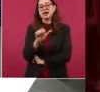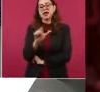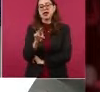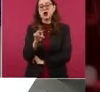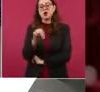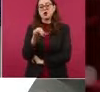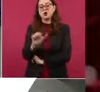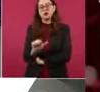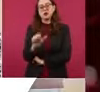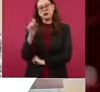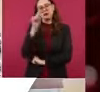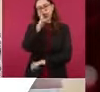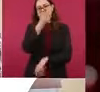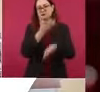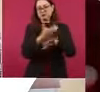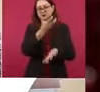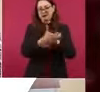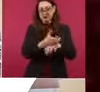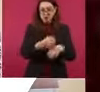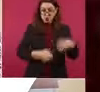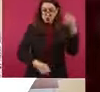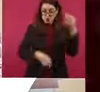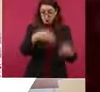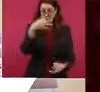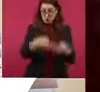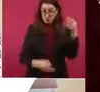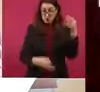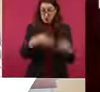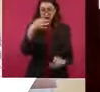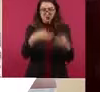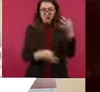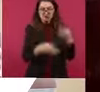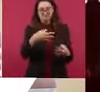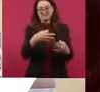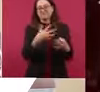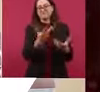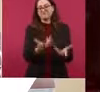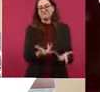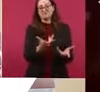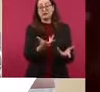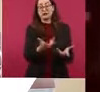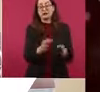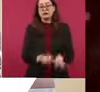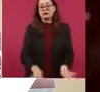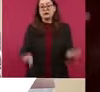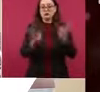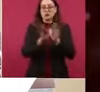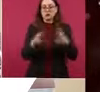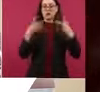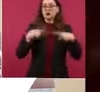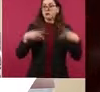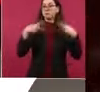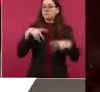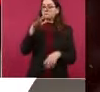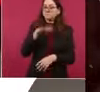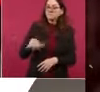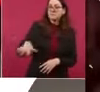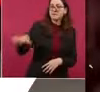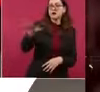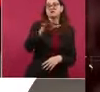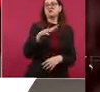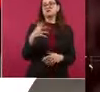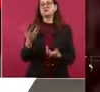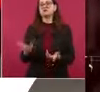presumió un video del youtuber Luisito Comunica sobre el aeropuerto internacional Felipe Ángeles, en el que aseguró que no hubo pago de por